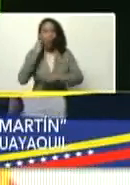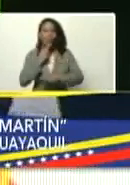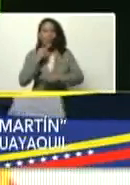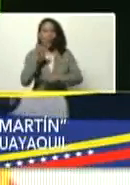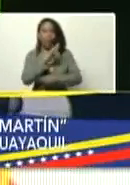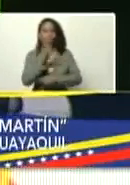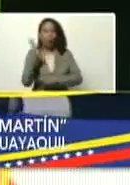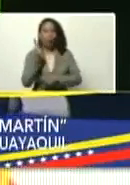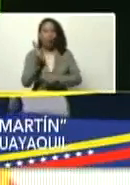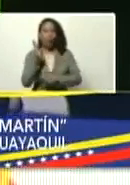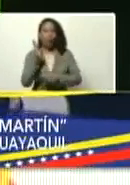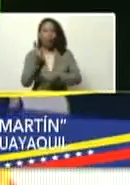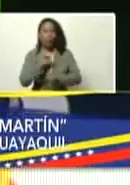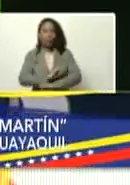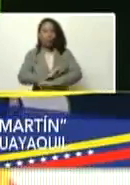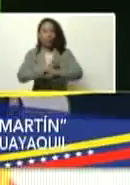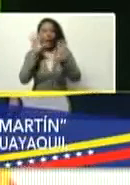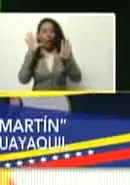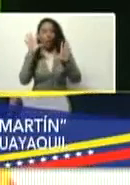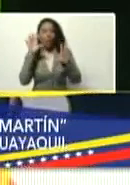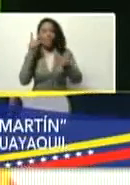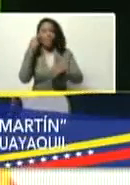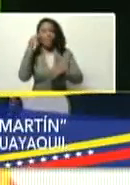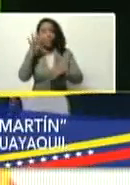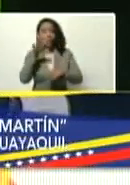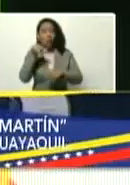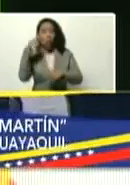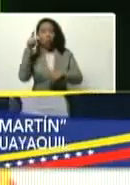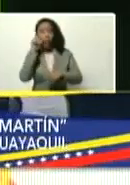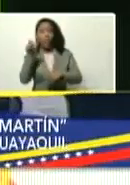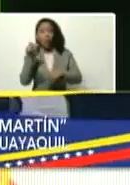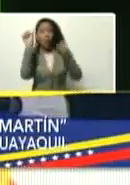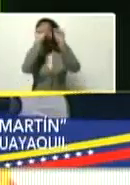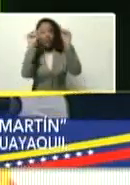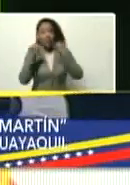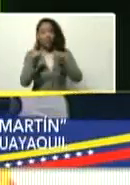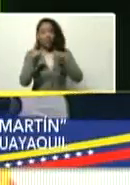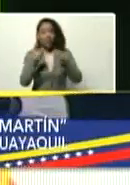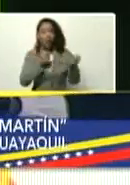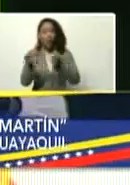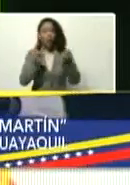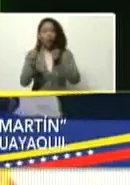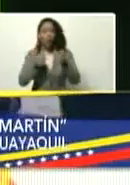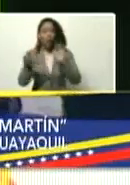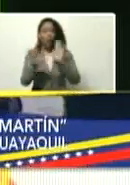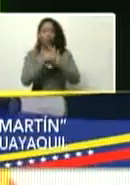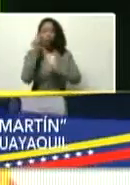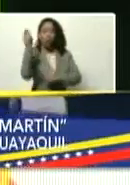republicano, convencido, mientras que San Martín pensaba que un sistema de monarquía constitucional podía